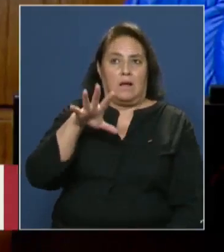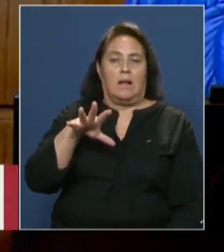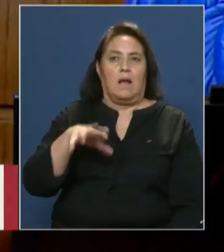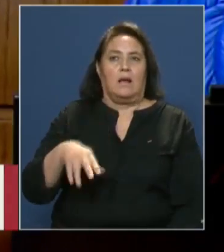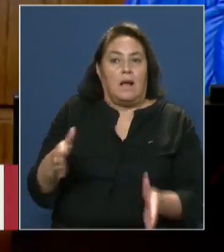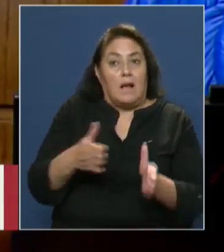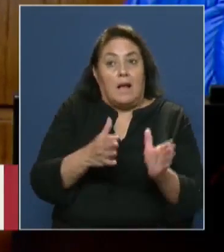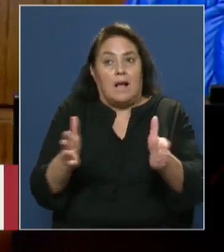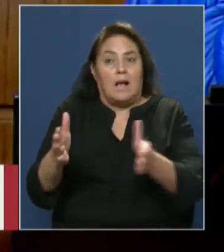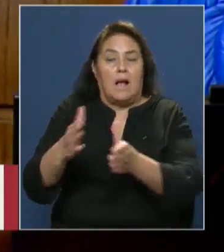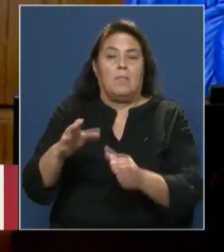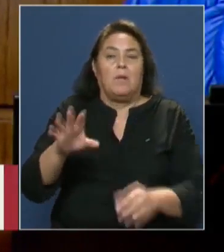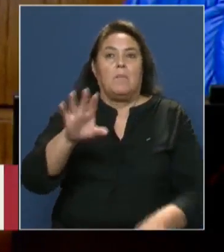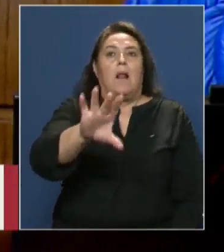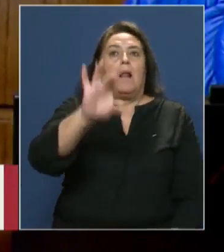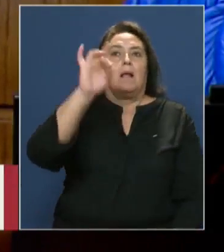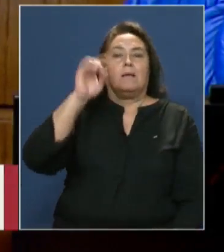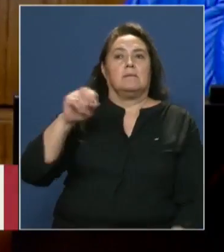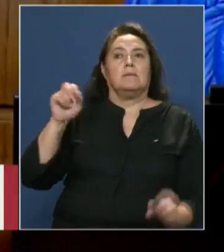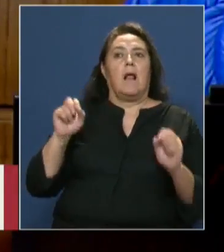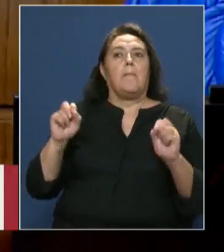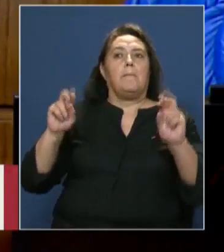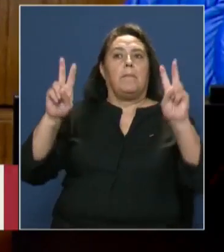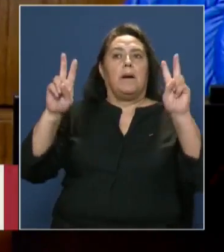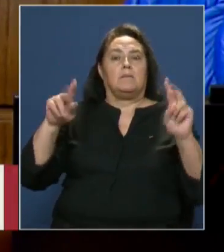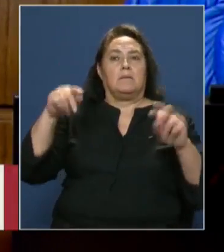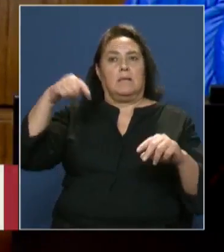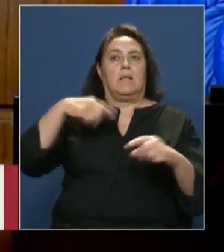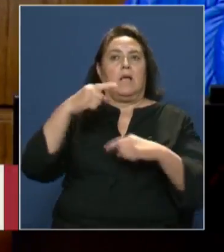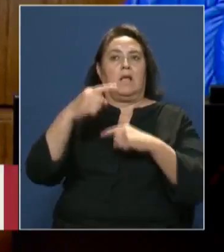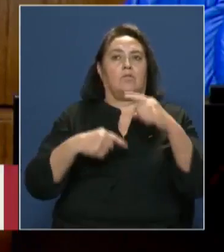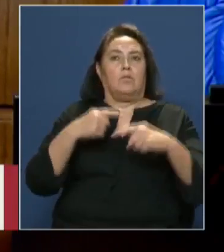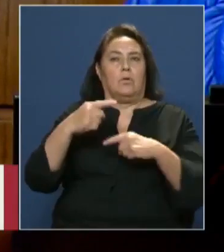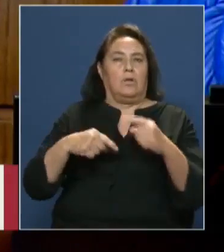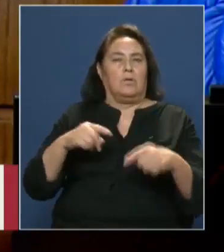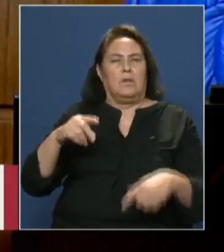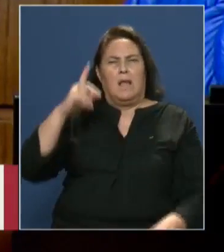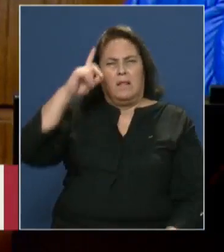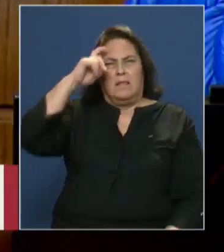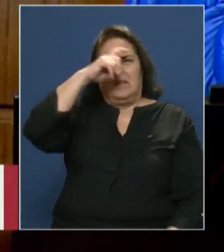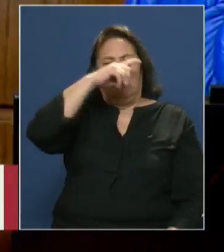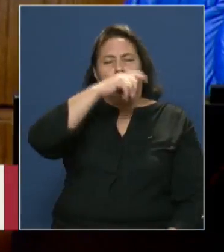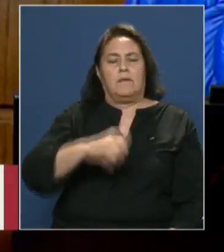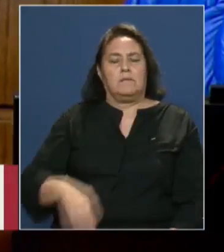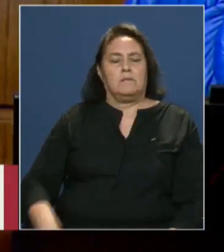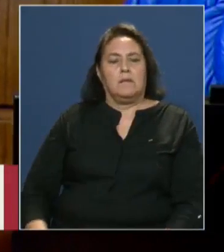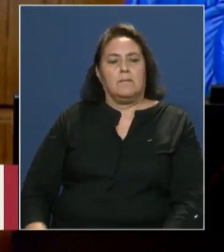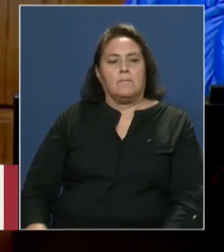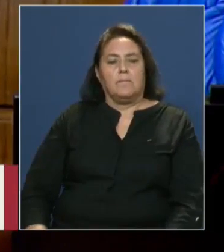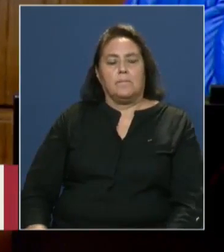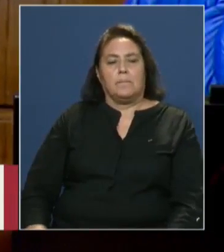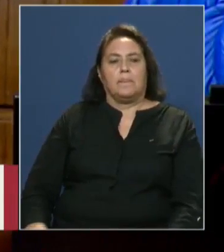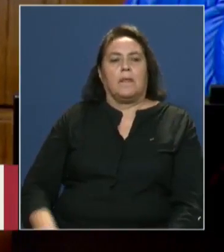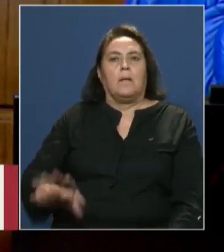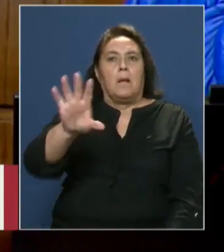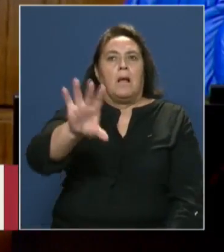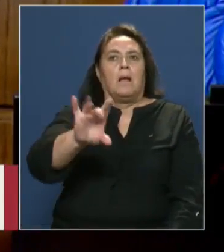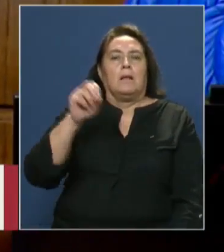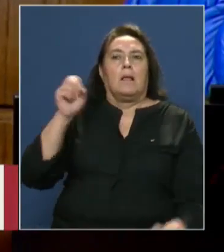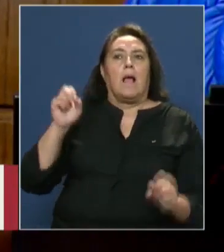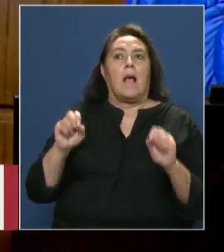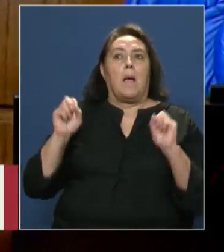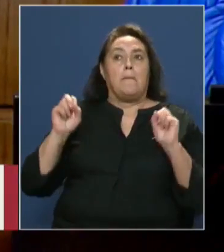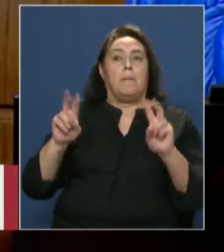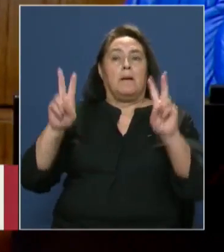camino para alcanzar la paz en este momento histórico tan complejo. Para alcanzar la paz, A,